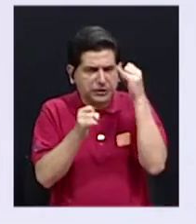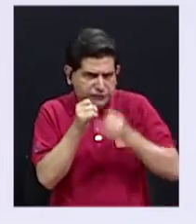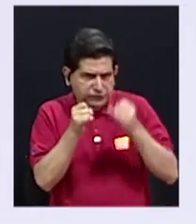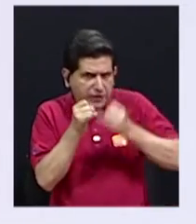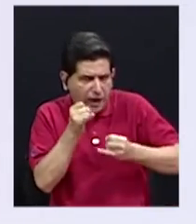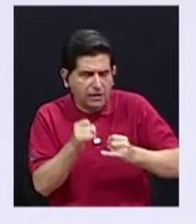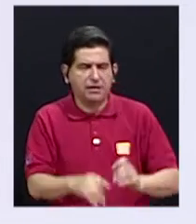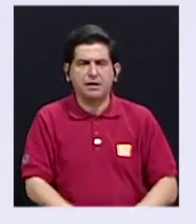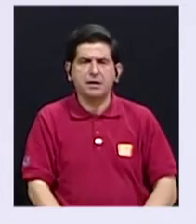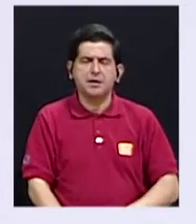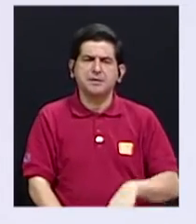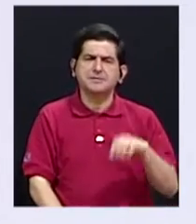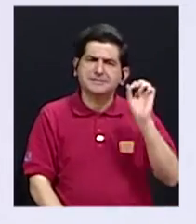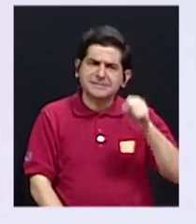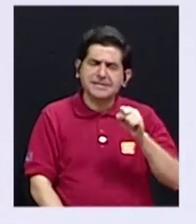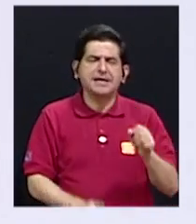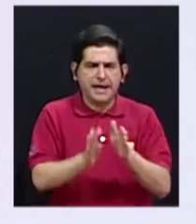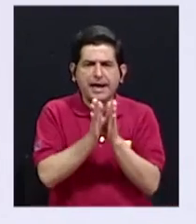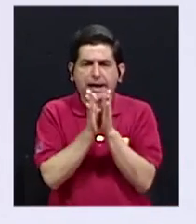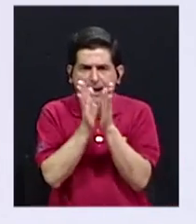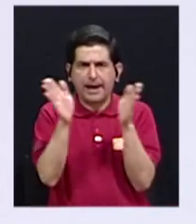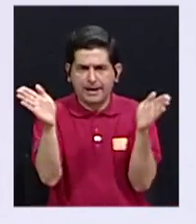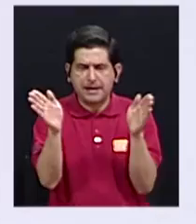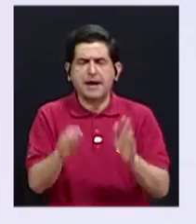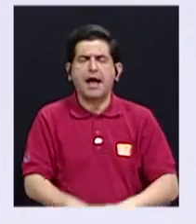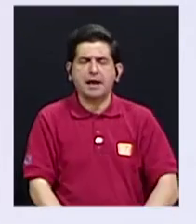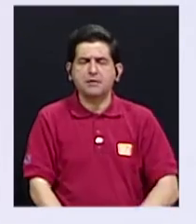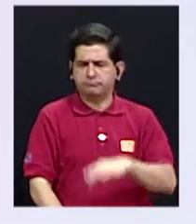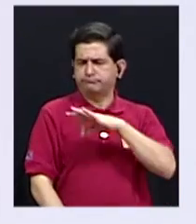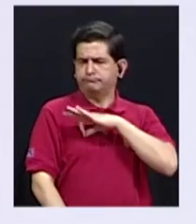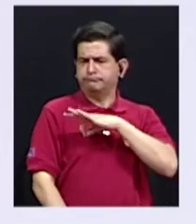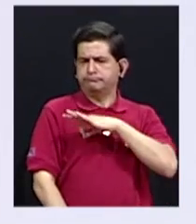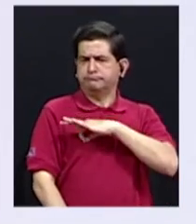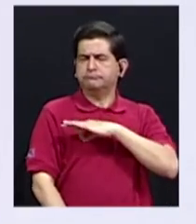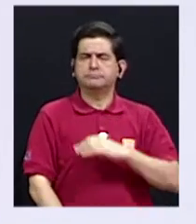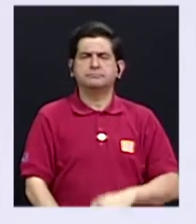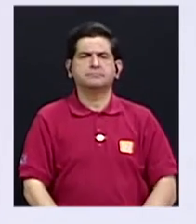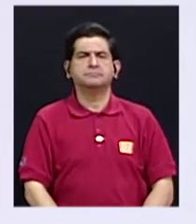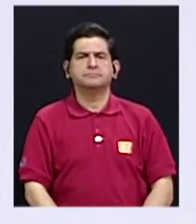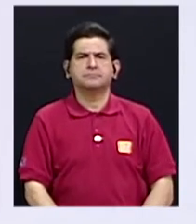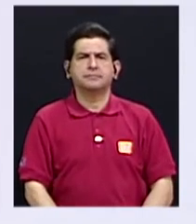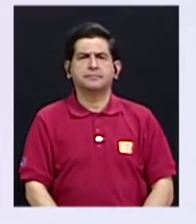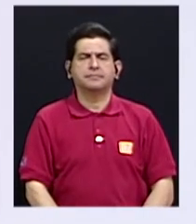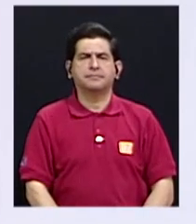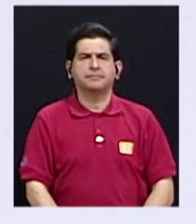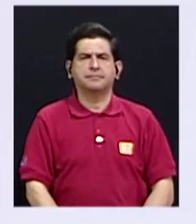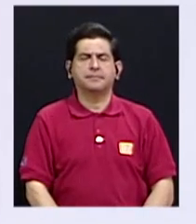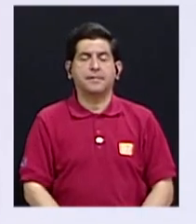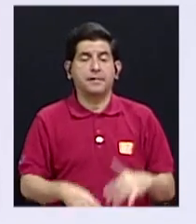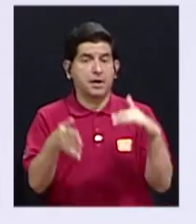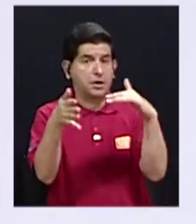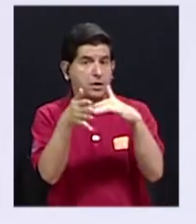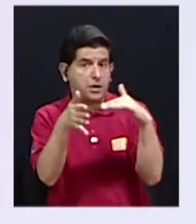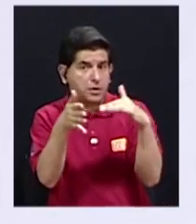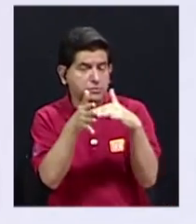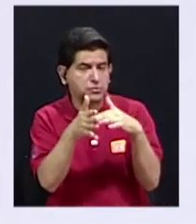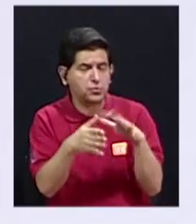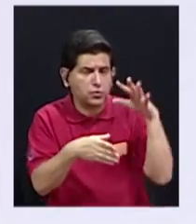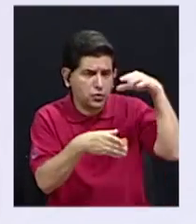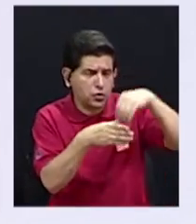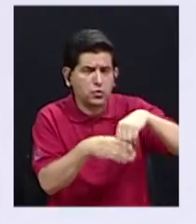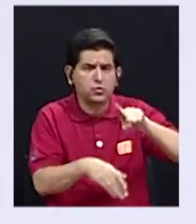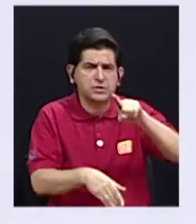que si bien el aspecto general es favorecedor el estudio contempla